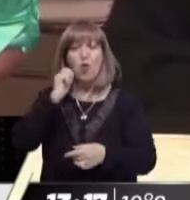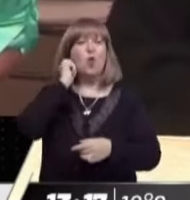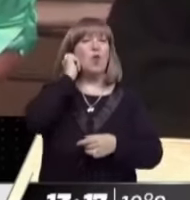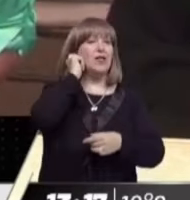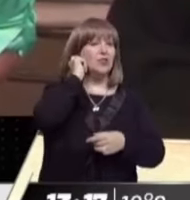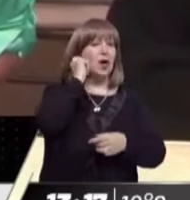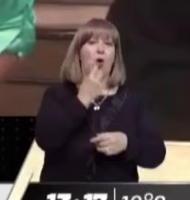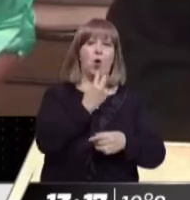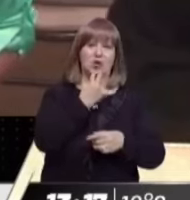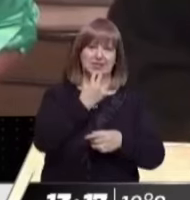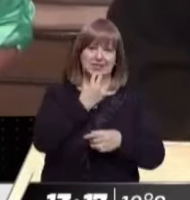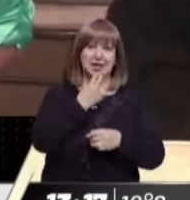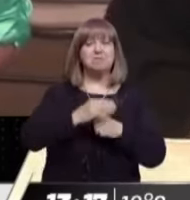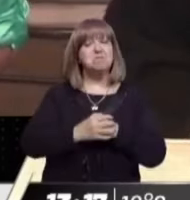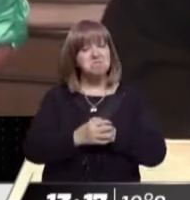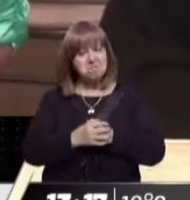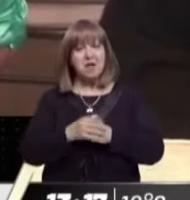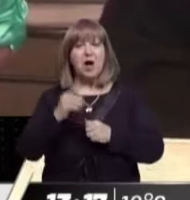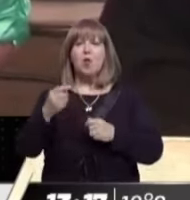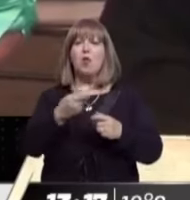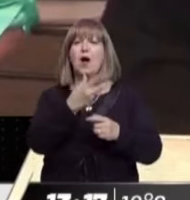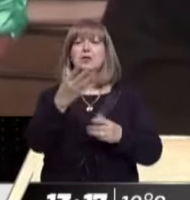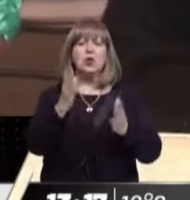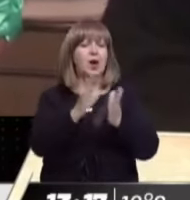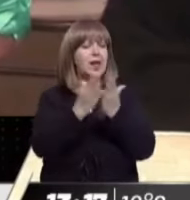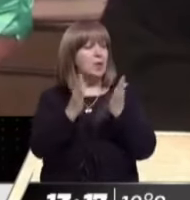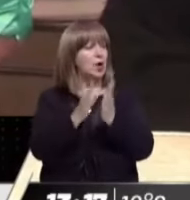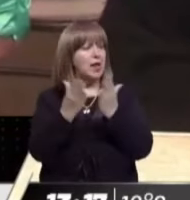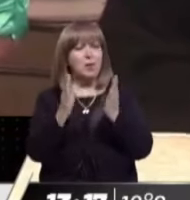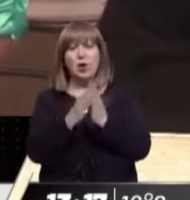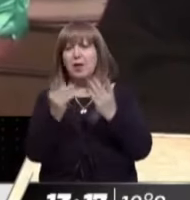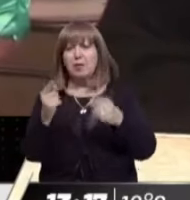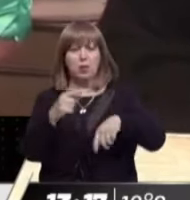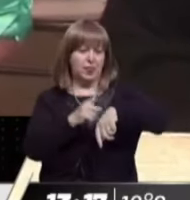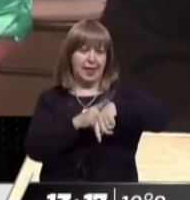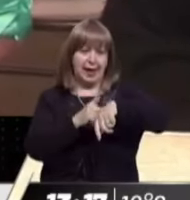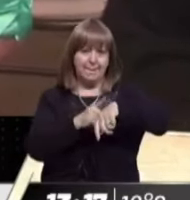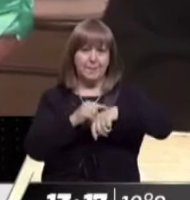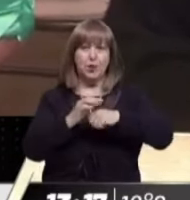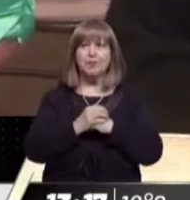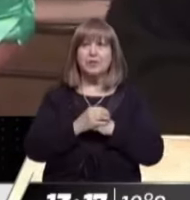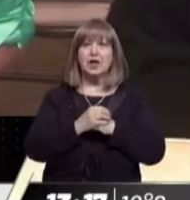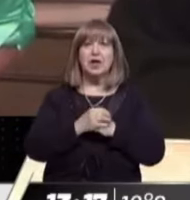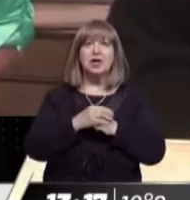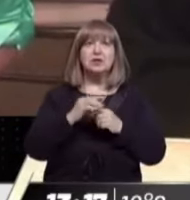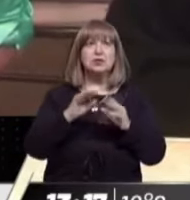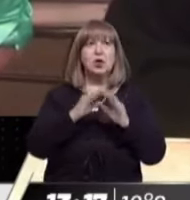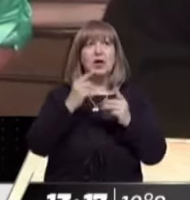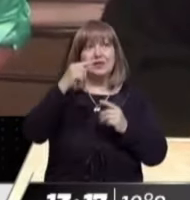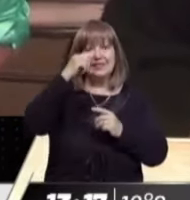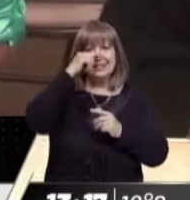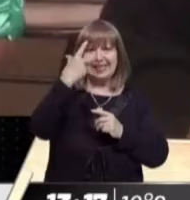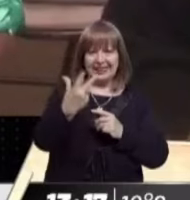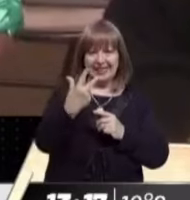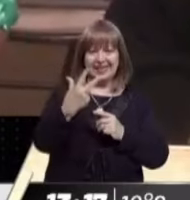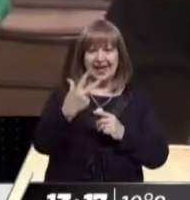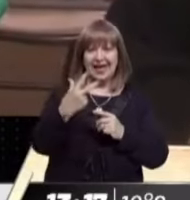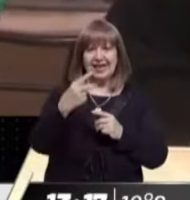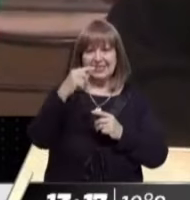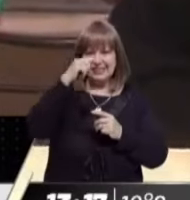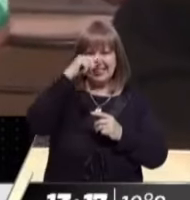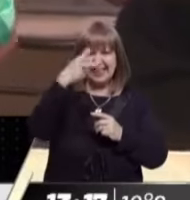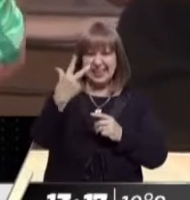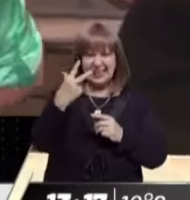tenés? 11. ¿Cuántos fueron los libros que leíste y en cuánto tiempo aproximadamente? 73 libros.